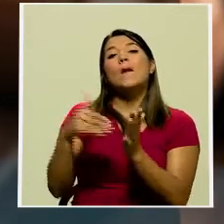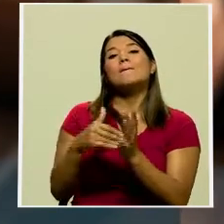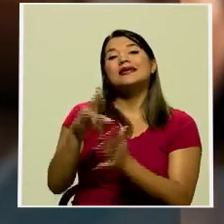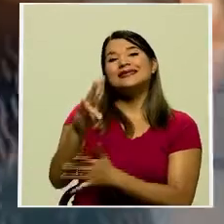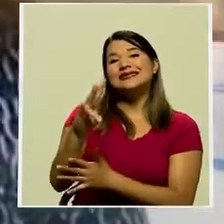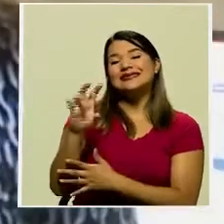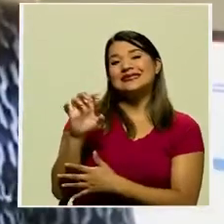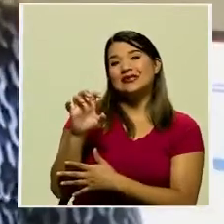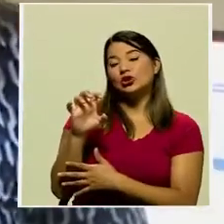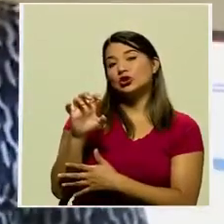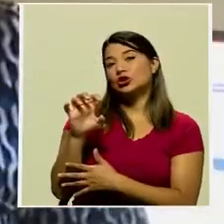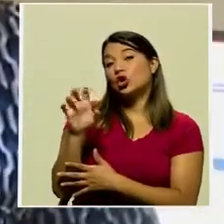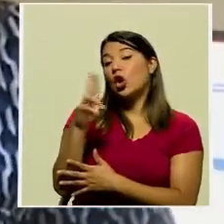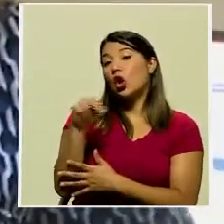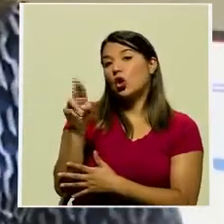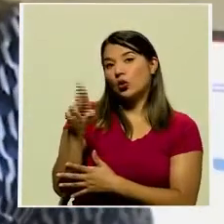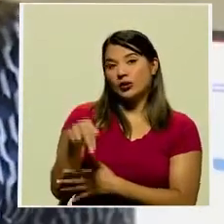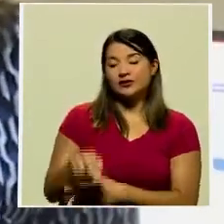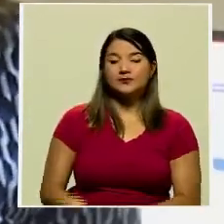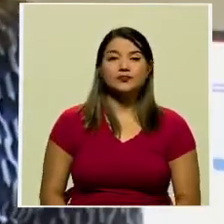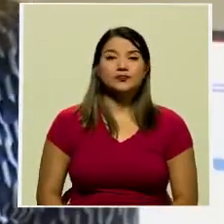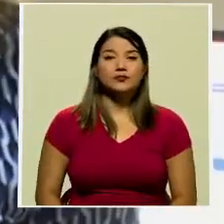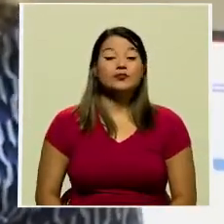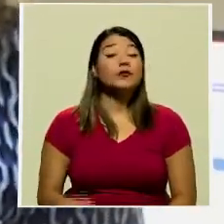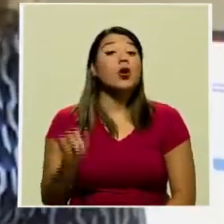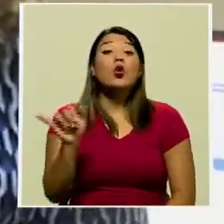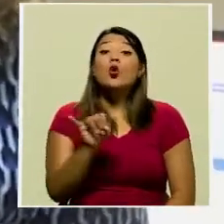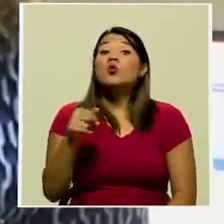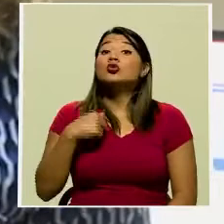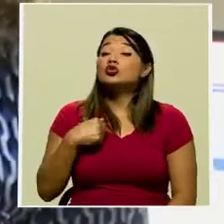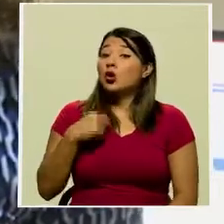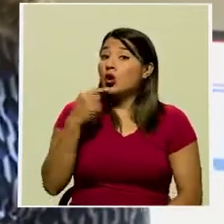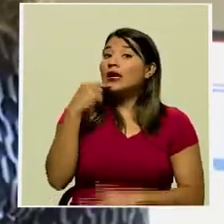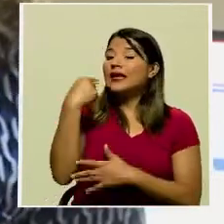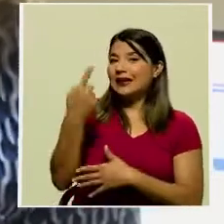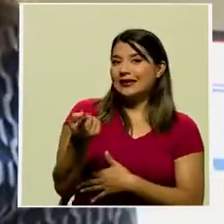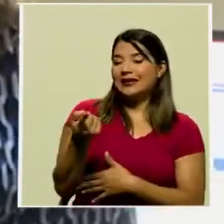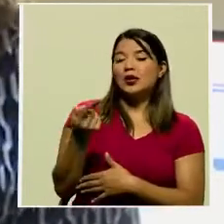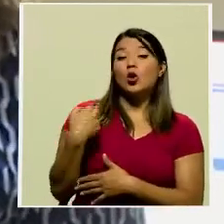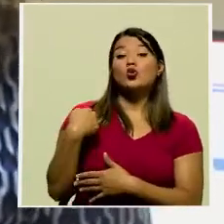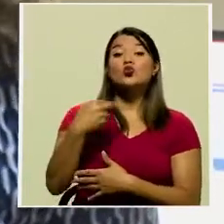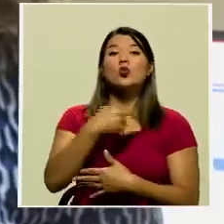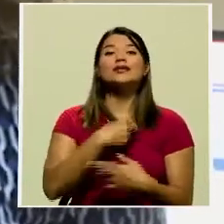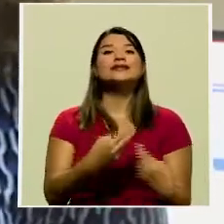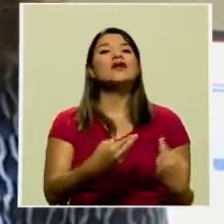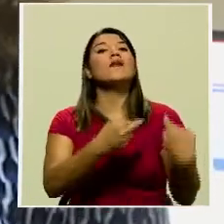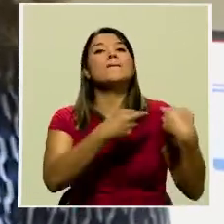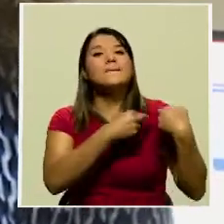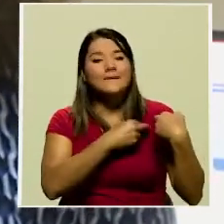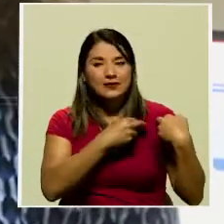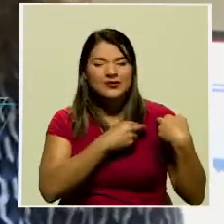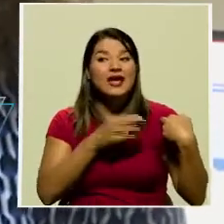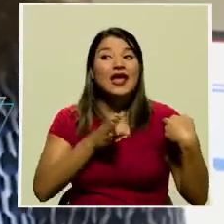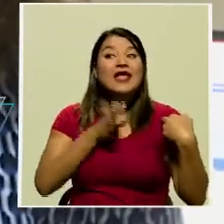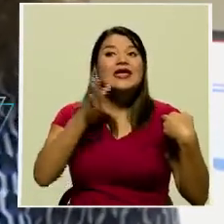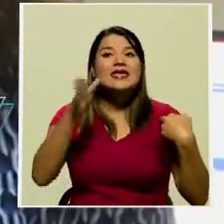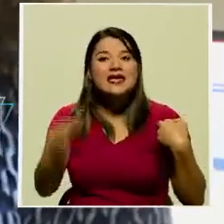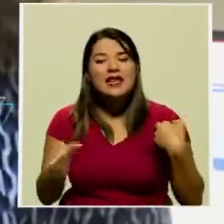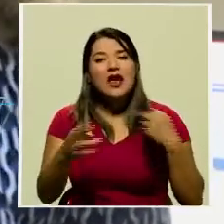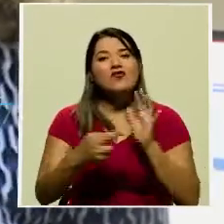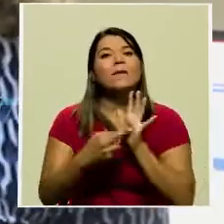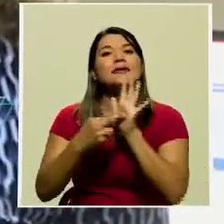255.700 colones. Mientras tanto, como le digo, por ser nuestra función de representar los intereses del